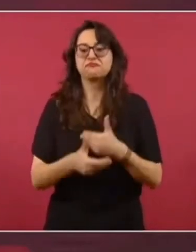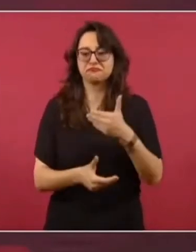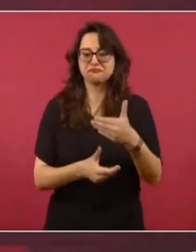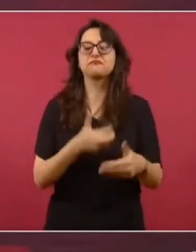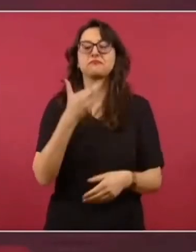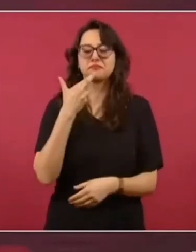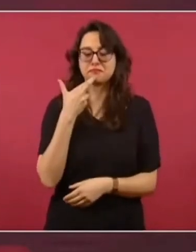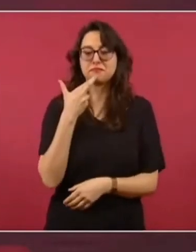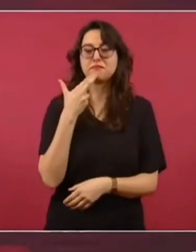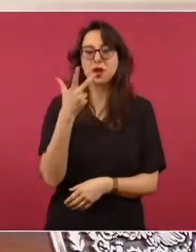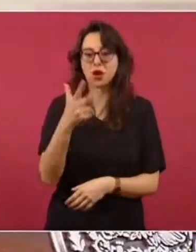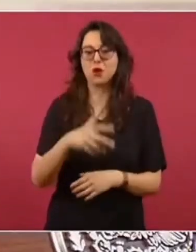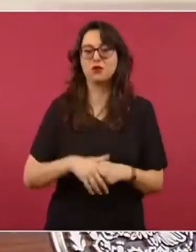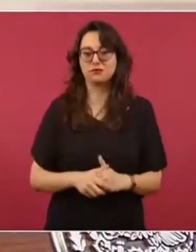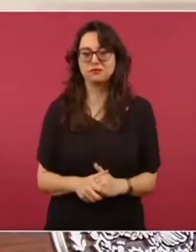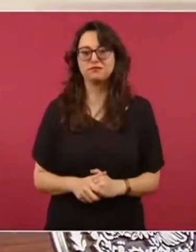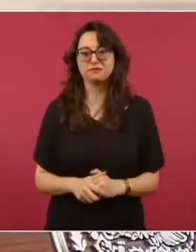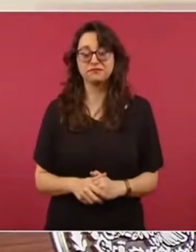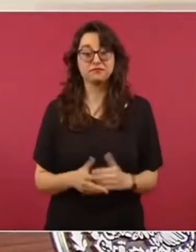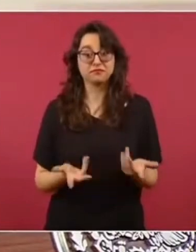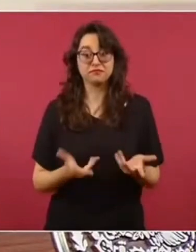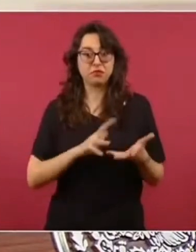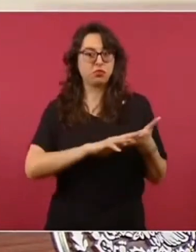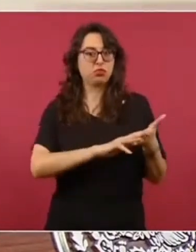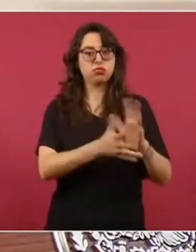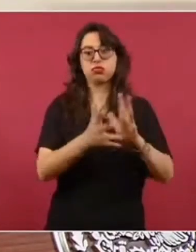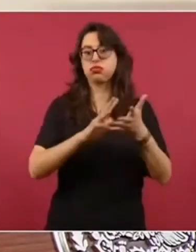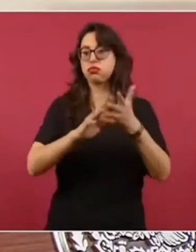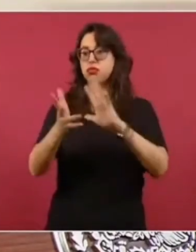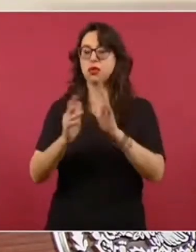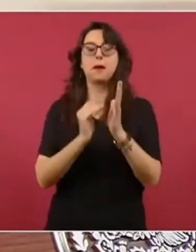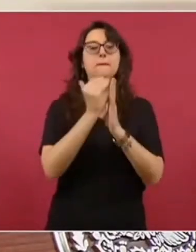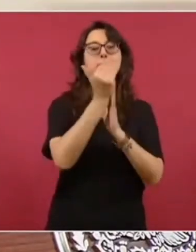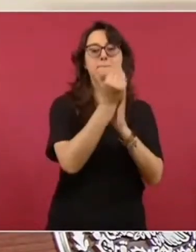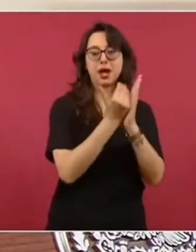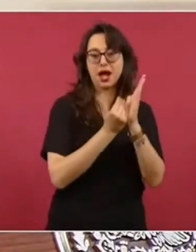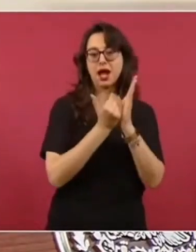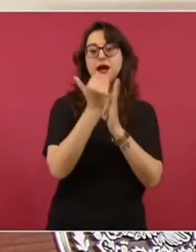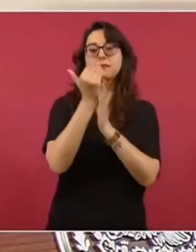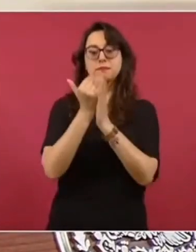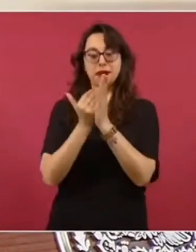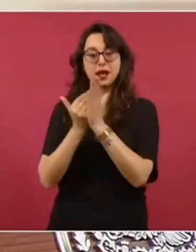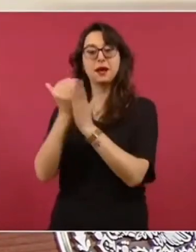reduciendo la incidencia delictiva en el país.